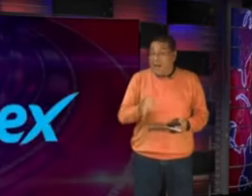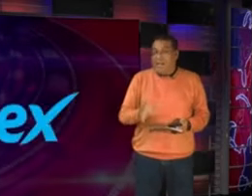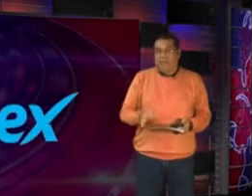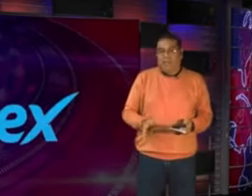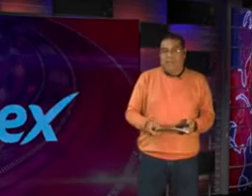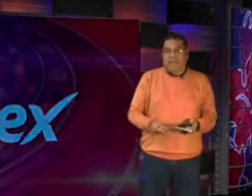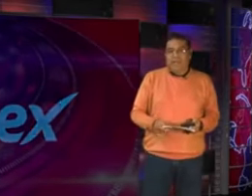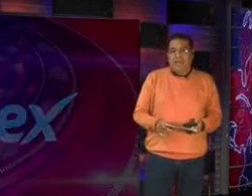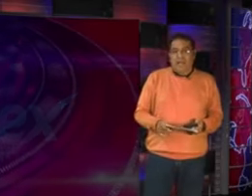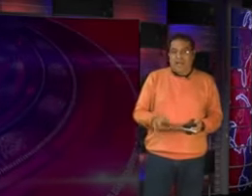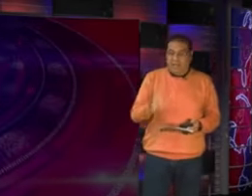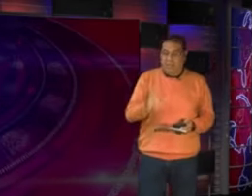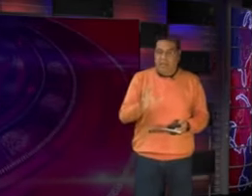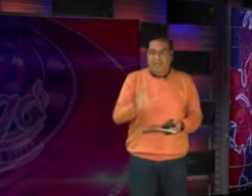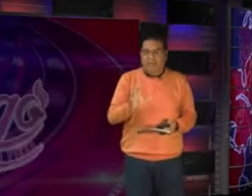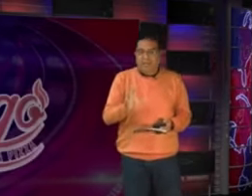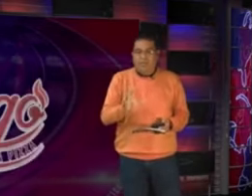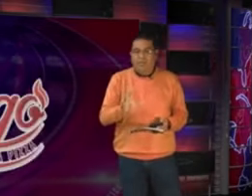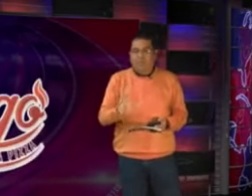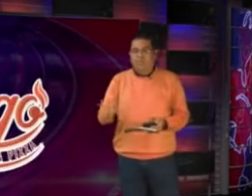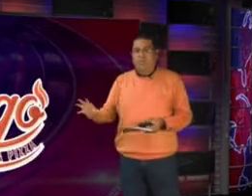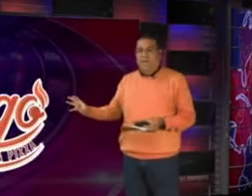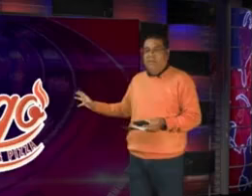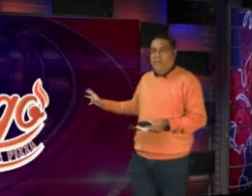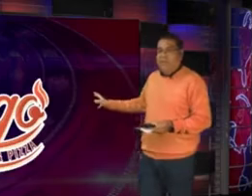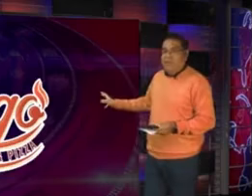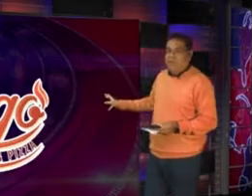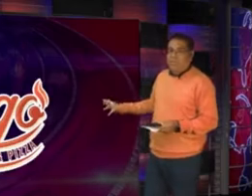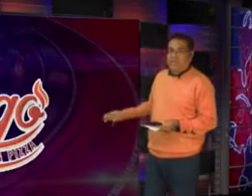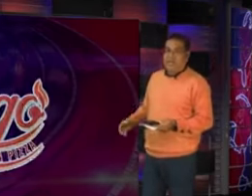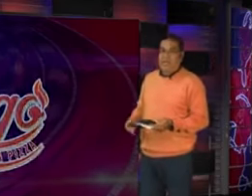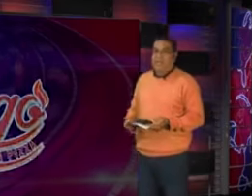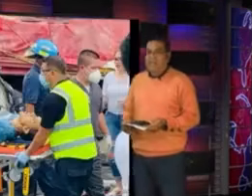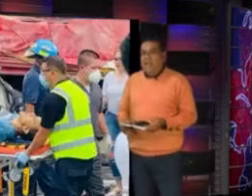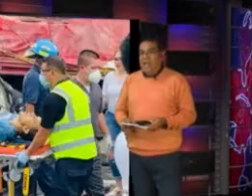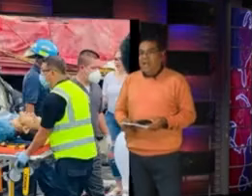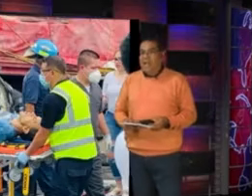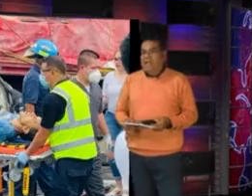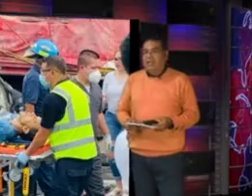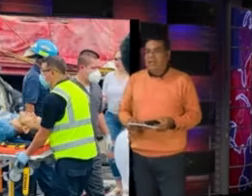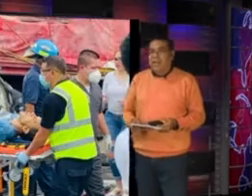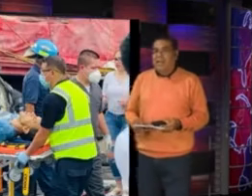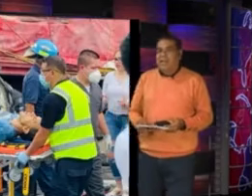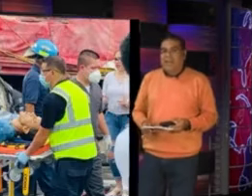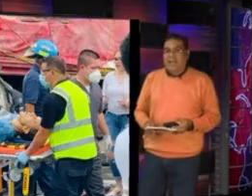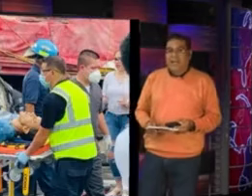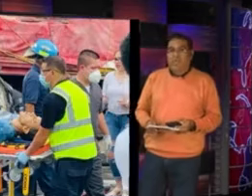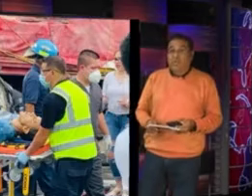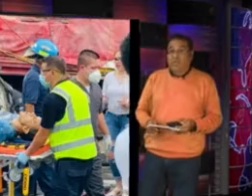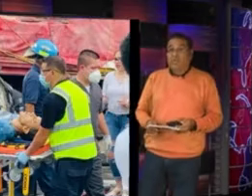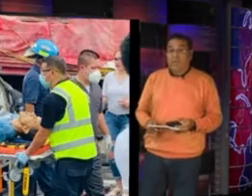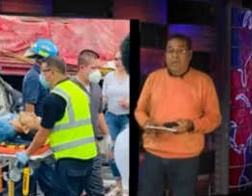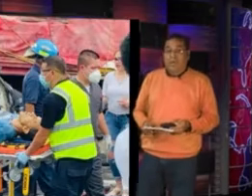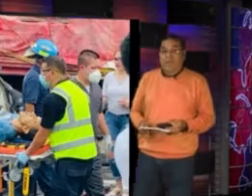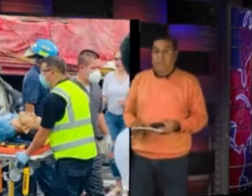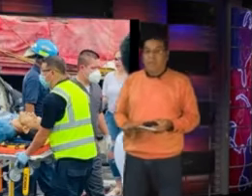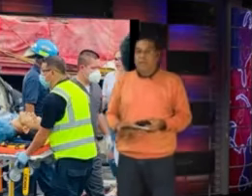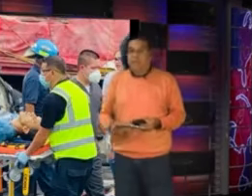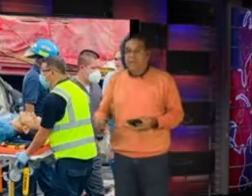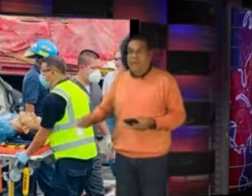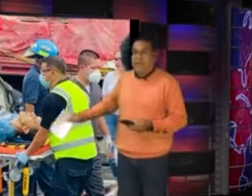Hay varias versiones al respecto y vayamos por partes. Primero quiero mostrarles las imágenes de justo